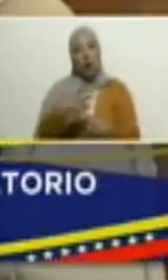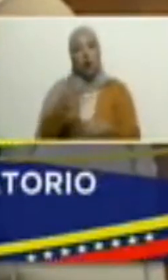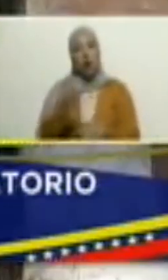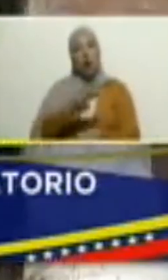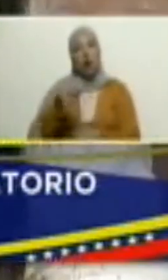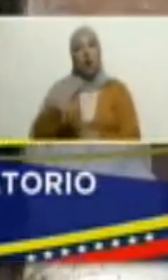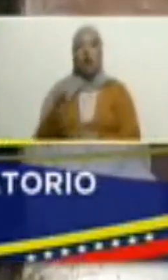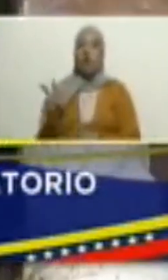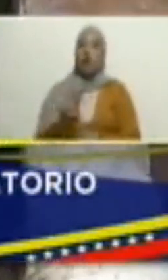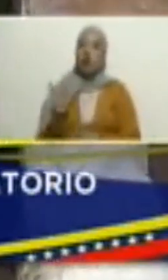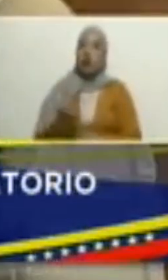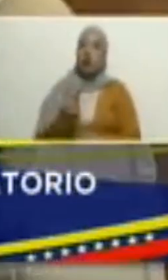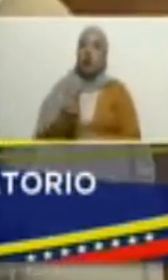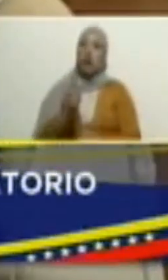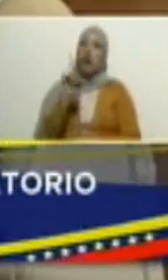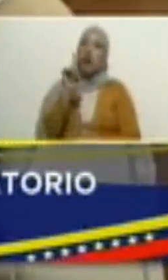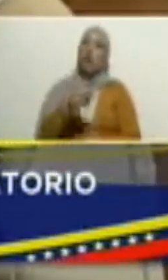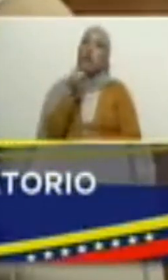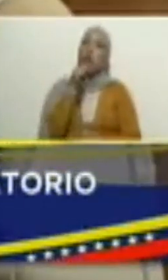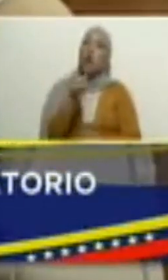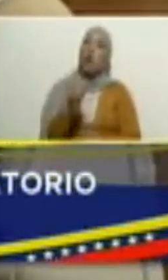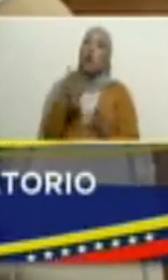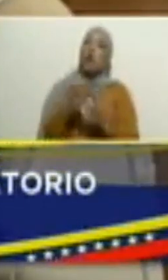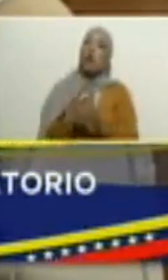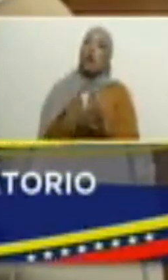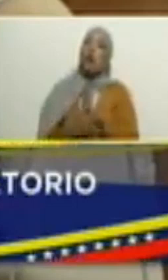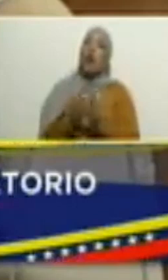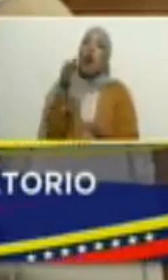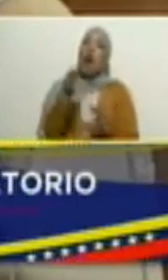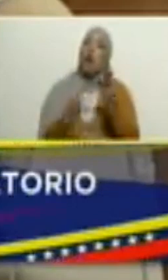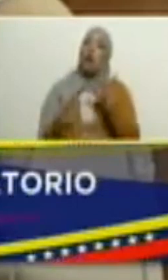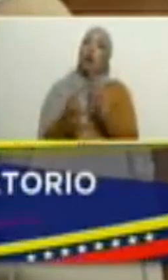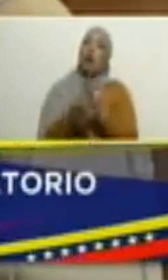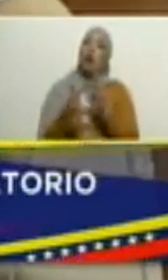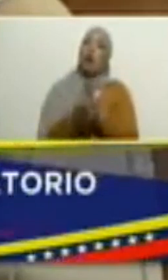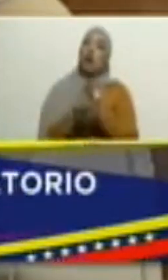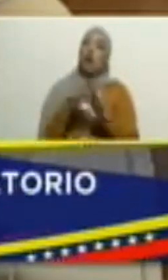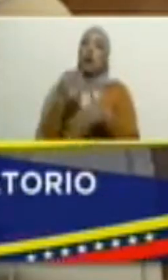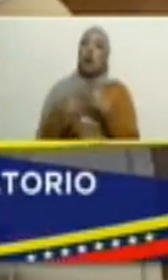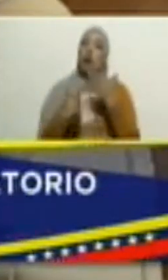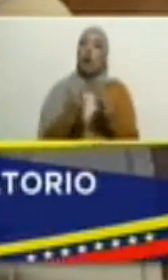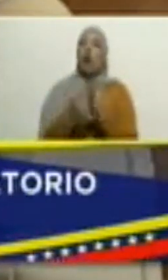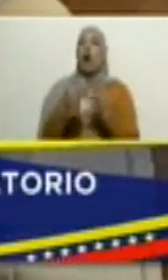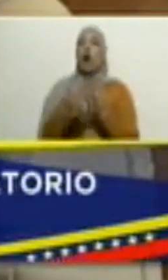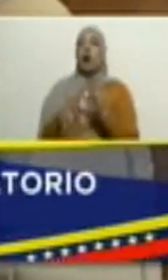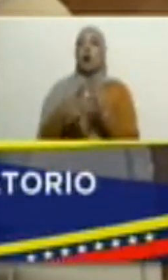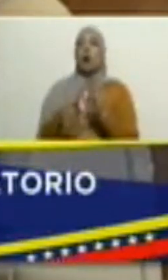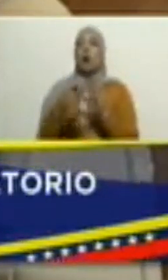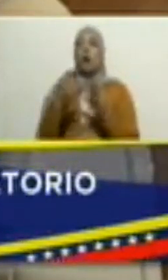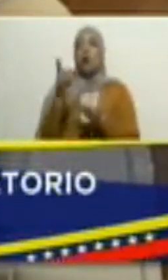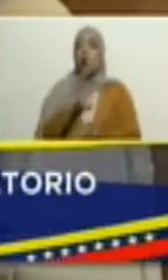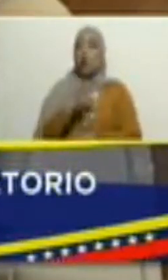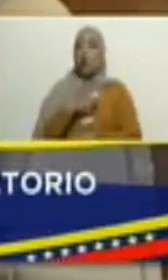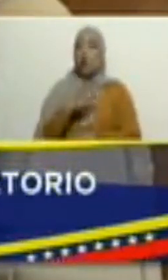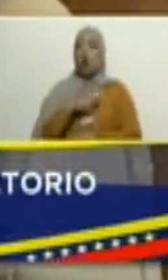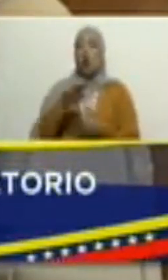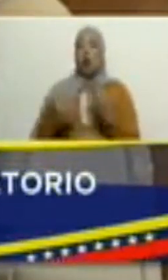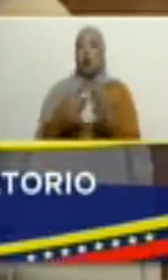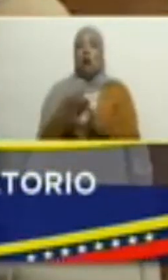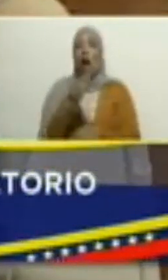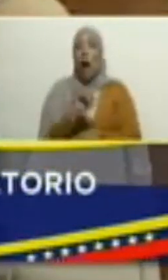de la nación y que básicamente lo que establece es la reivindicación de los derechos irrenunciables que esta nación